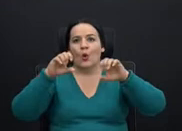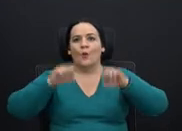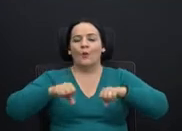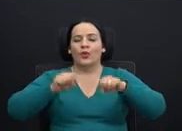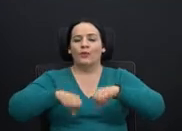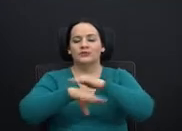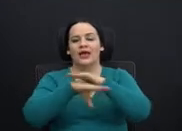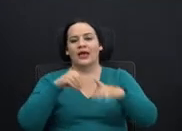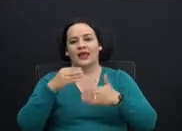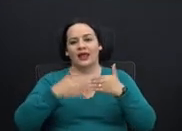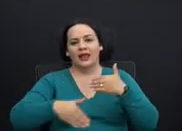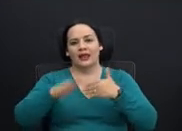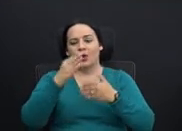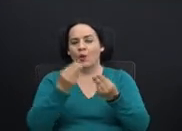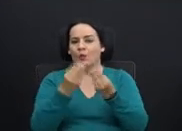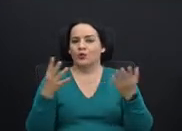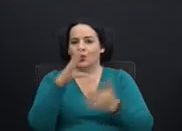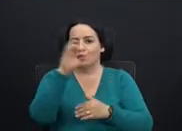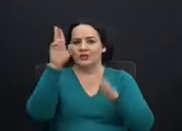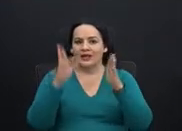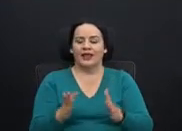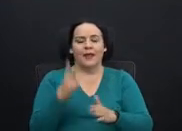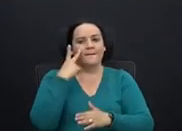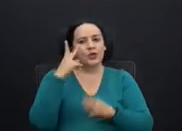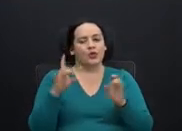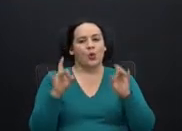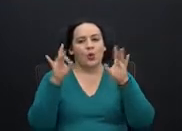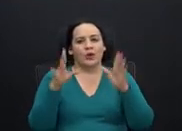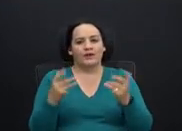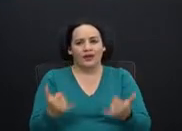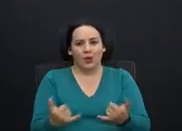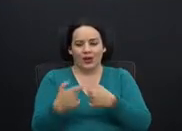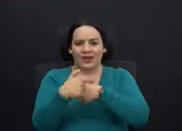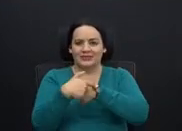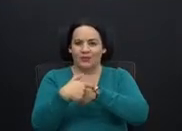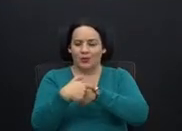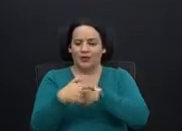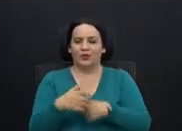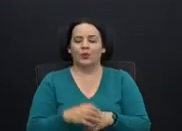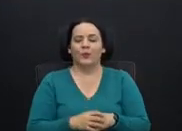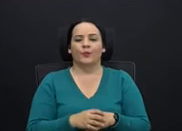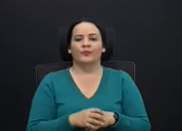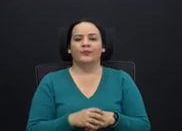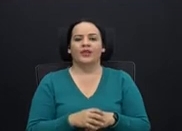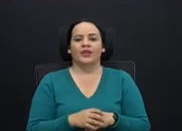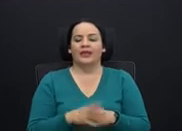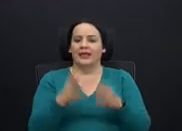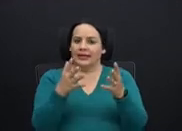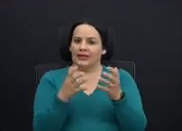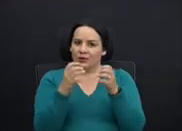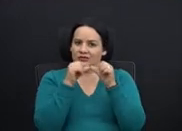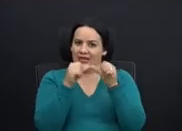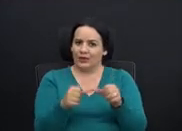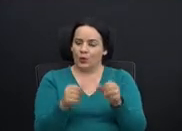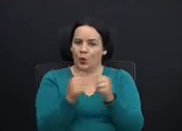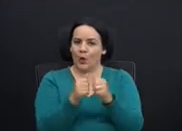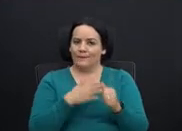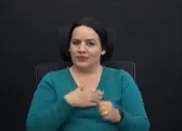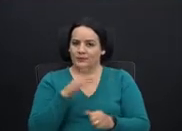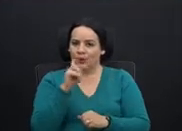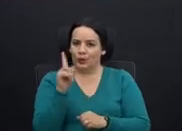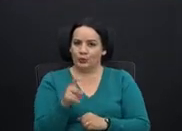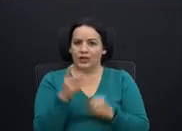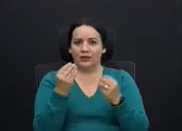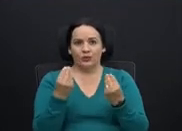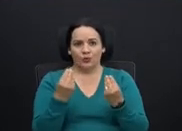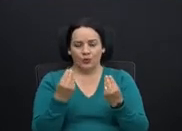a un montón de costarricenses que la están viendo horrible en este momento. Fuera de eso, quiero seguir con mis preguntas porque todavía tenemos bastante